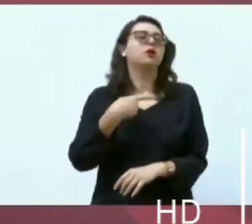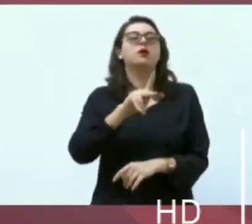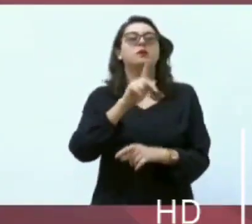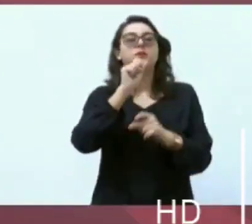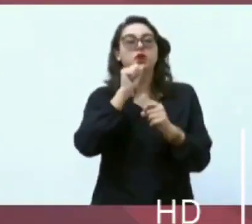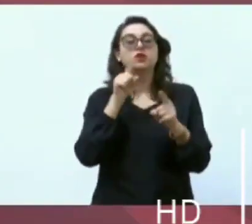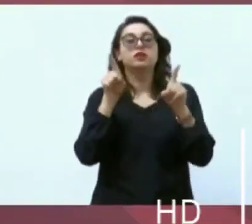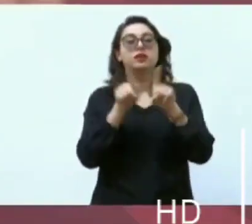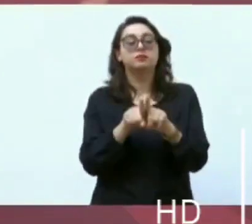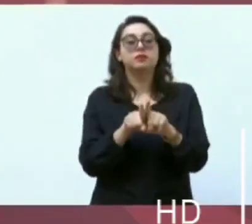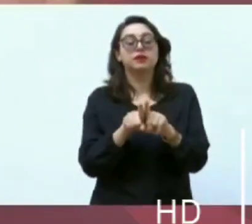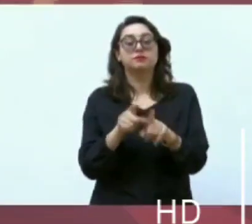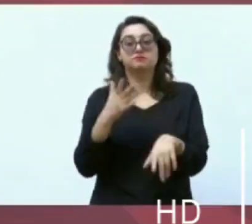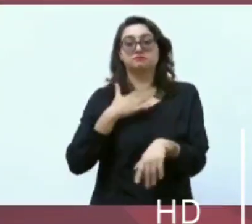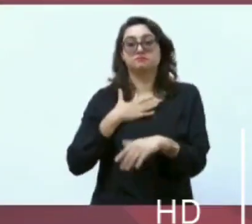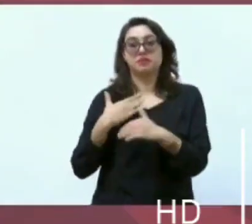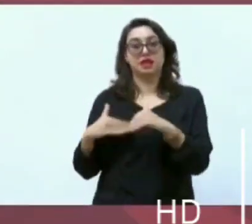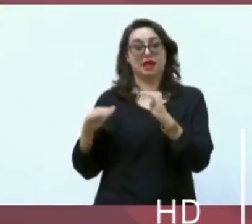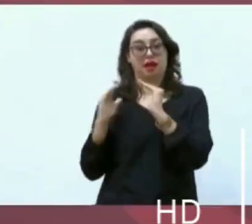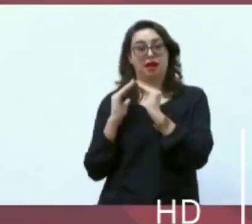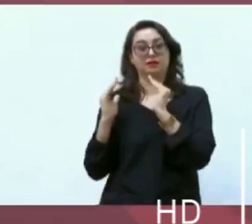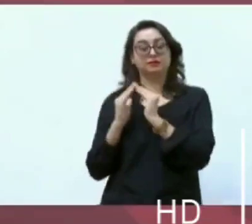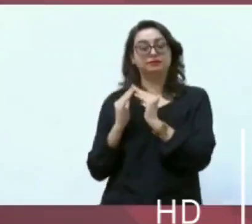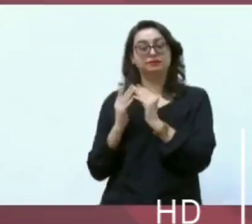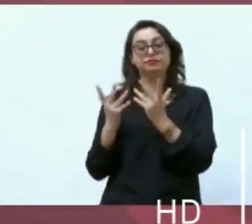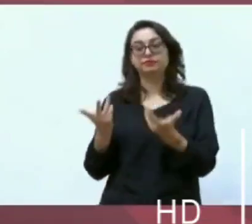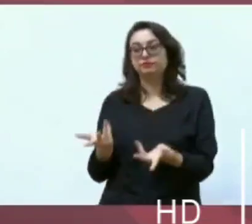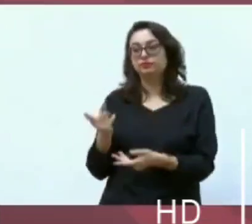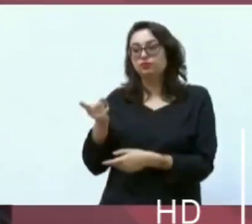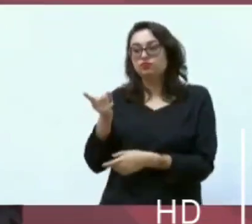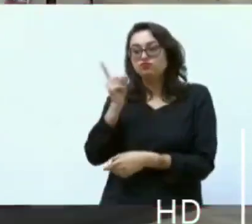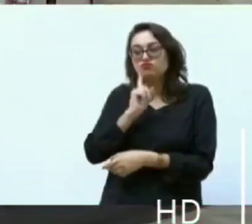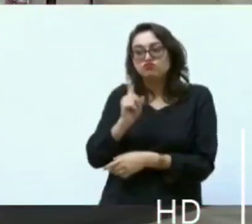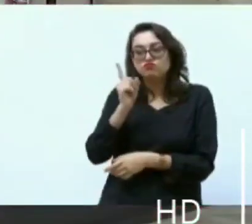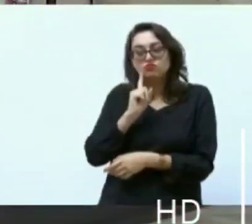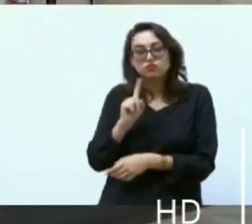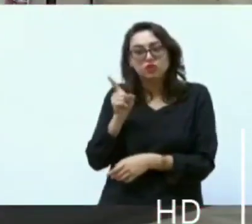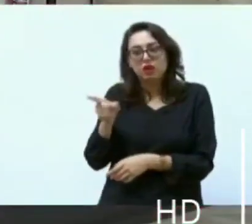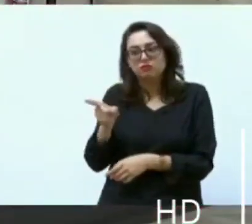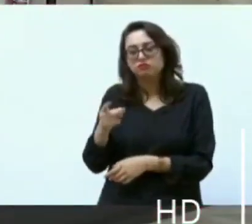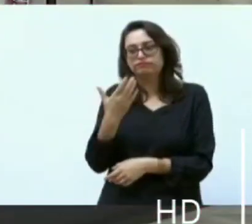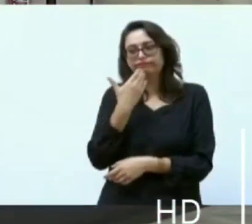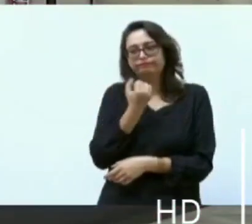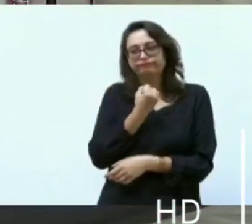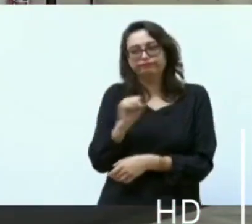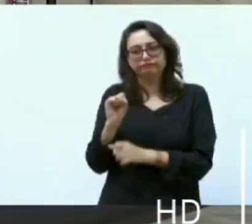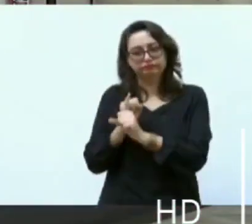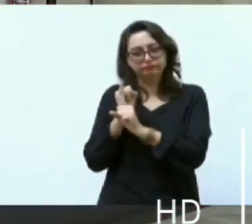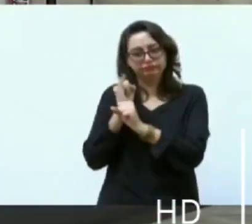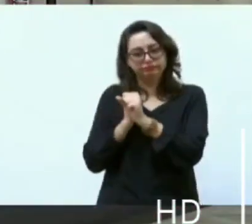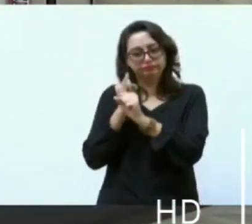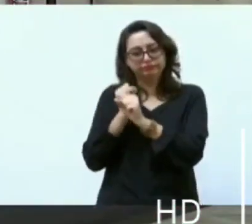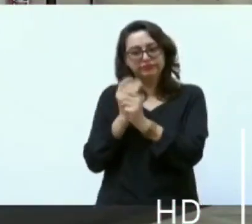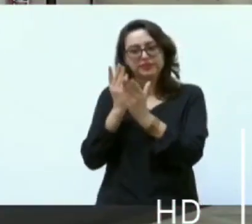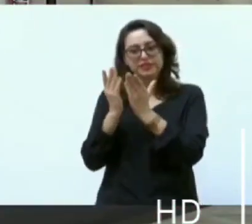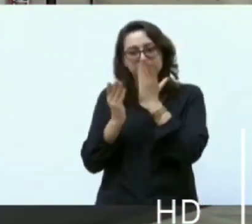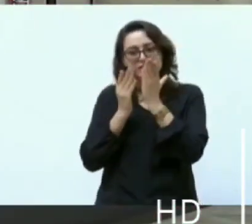casa una mujer que se dedica a la investigación y al estudio y me ha